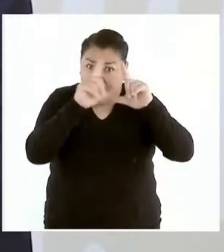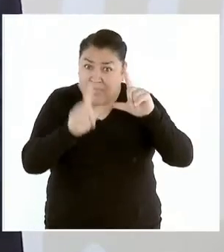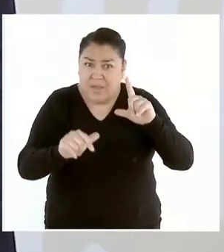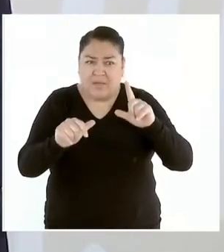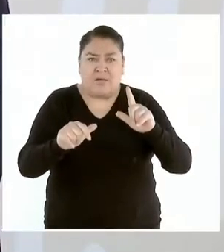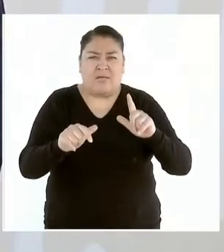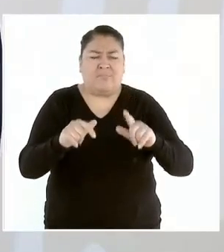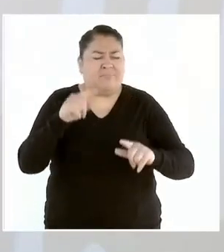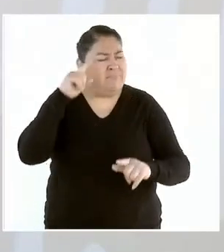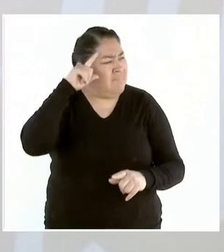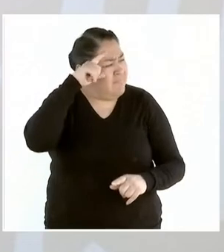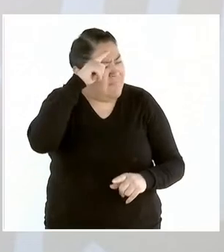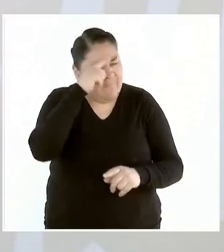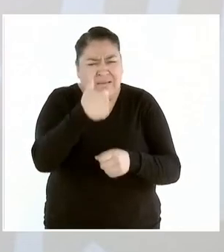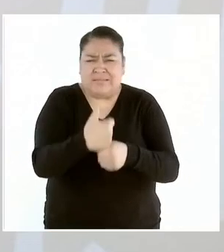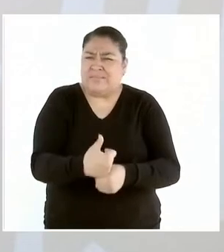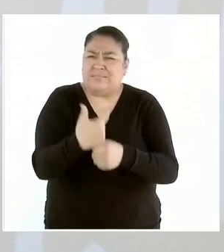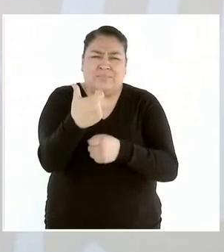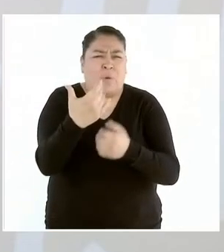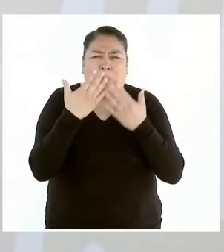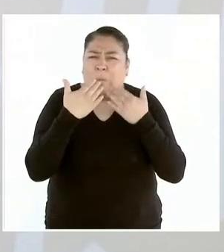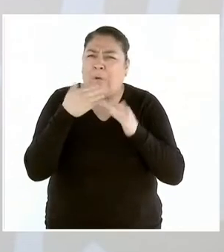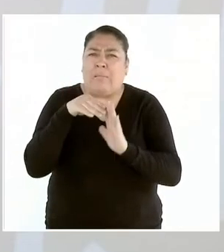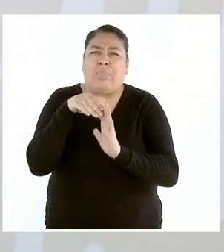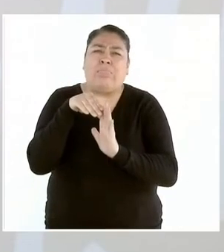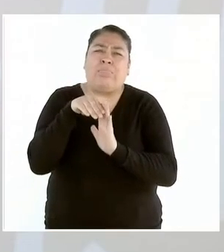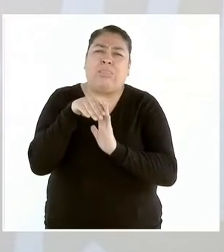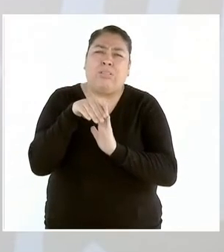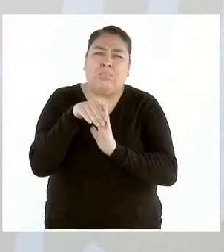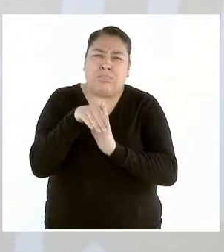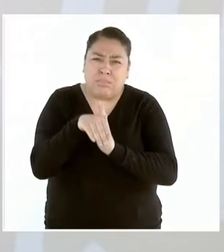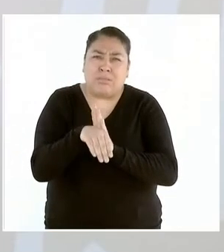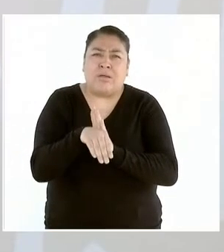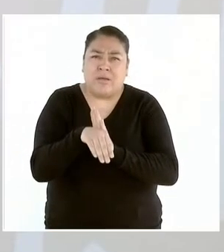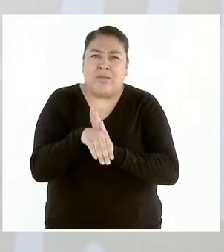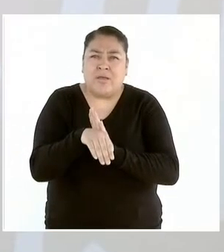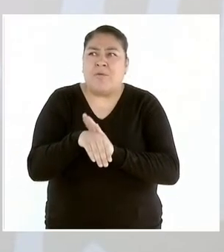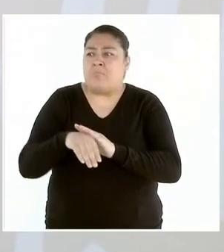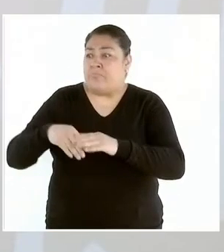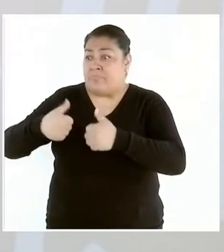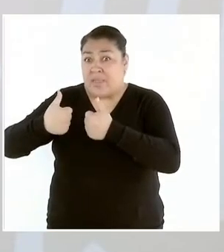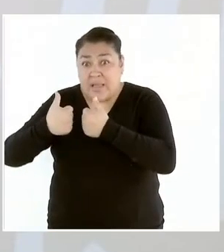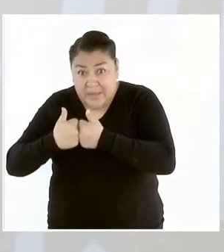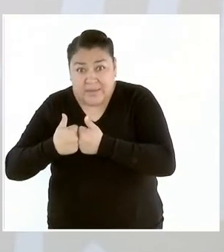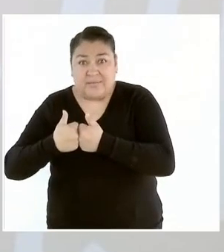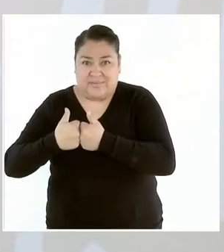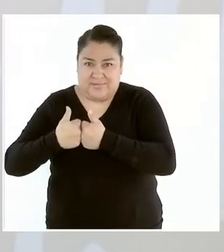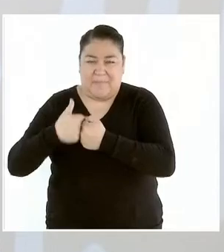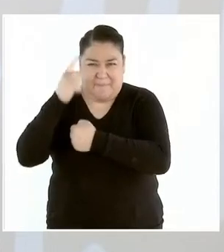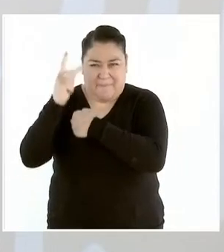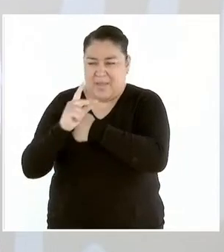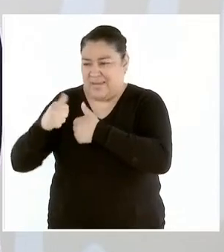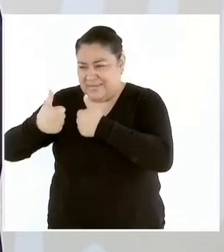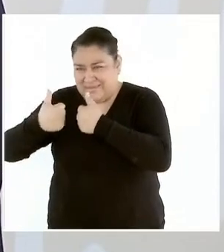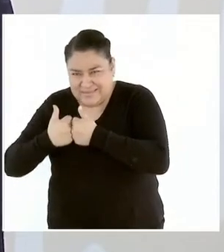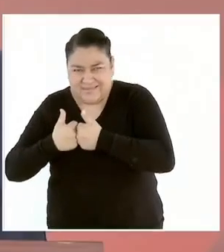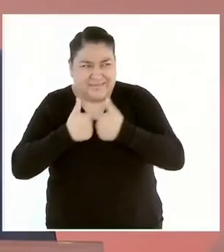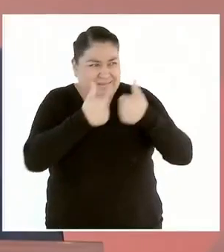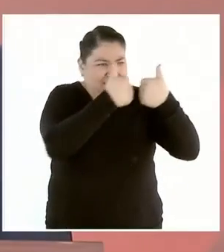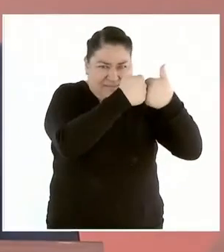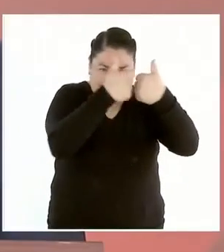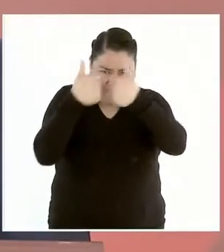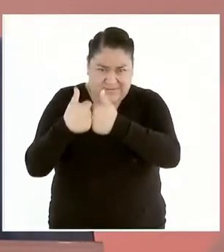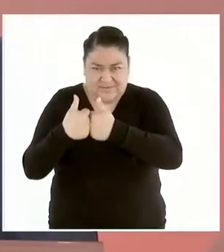y va de mal en peor las aduanas que eran la principal